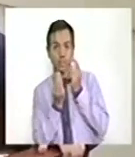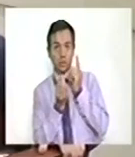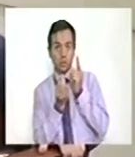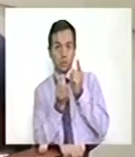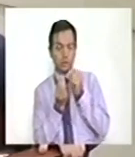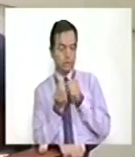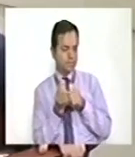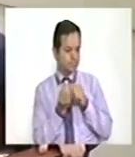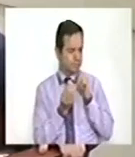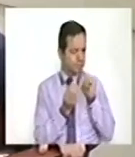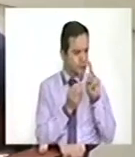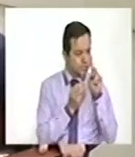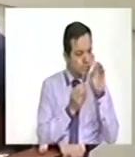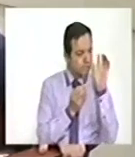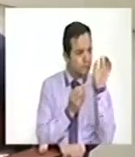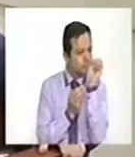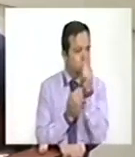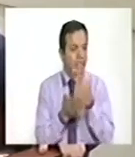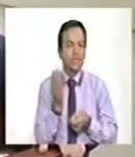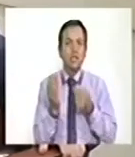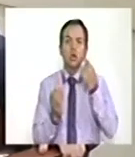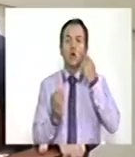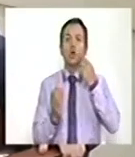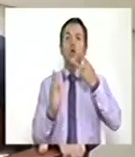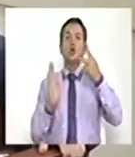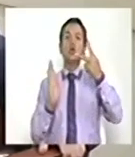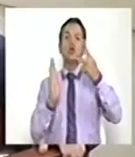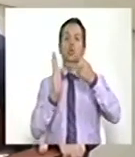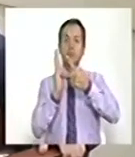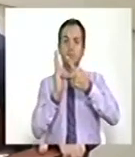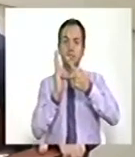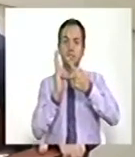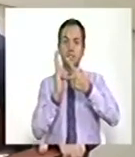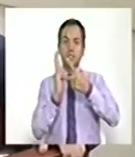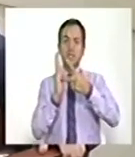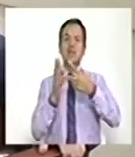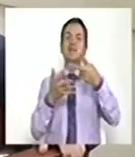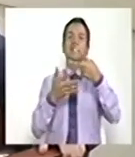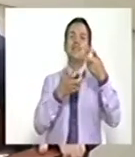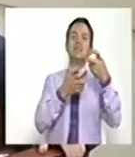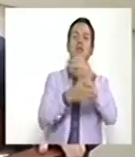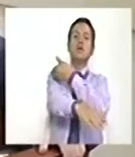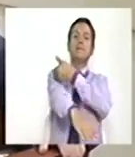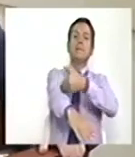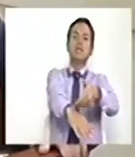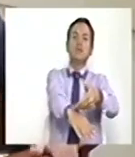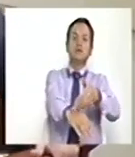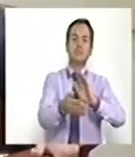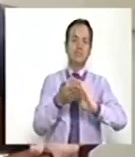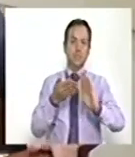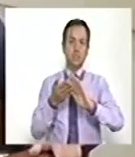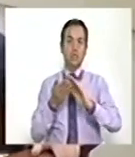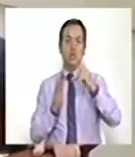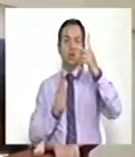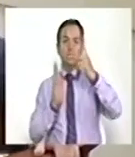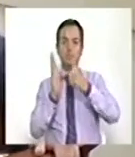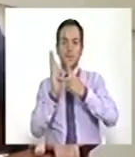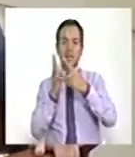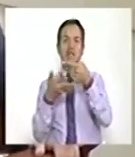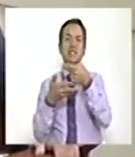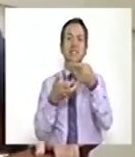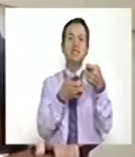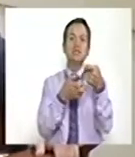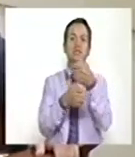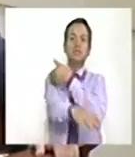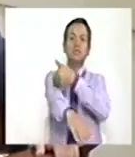existió 2.700 millones de pesos en dos procesos, 2.600 millones de pesos en dos